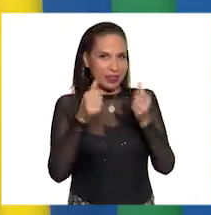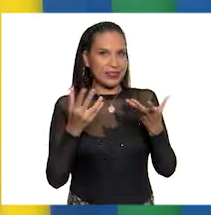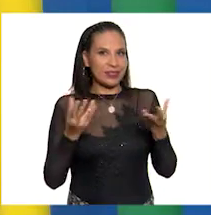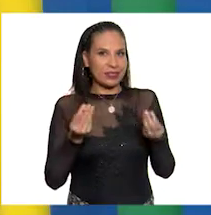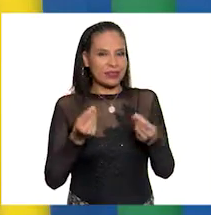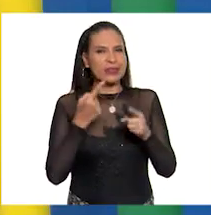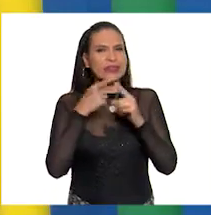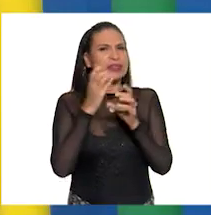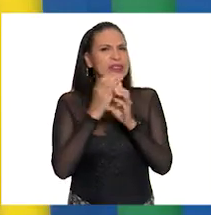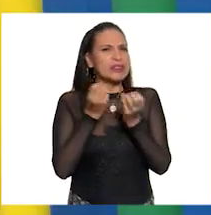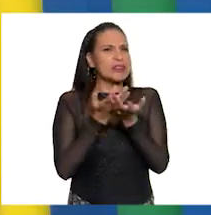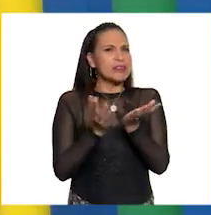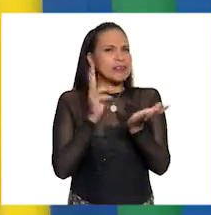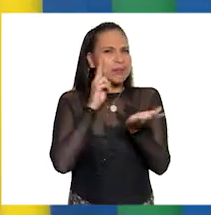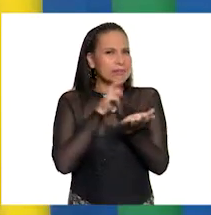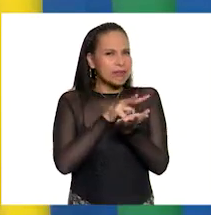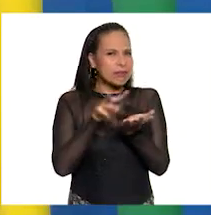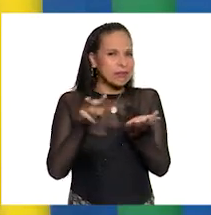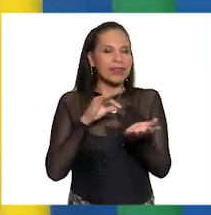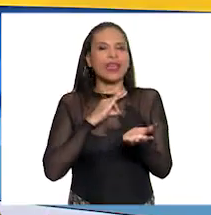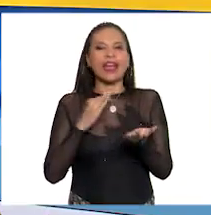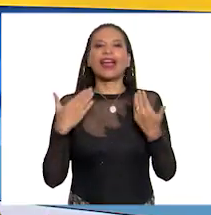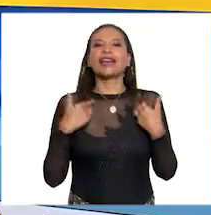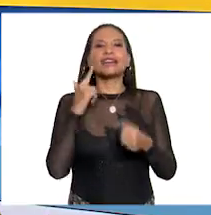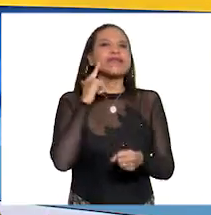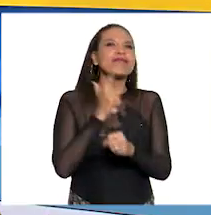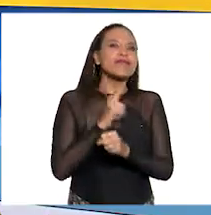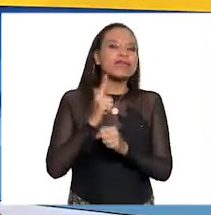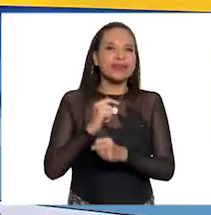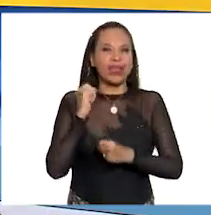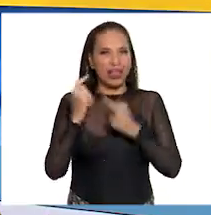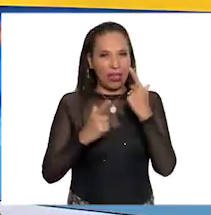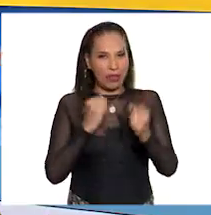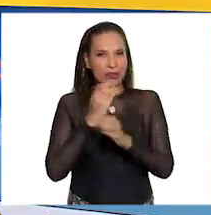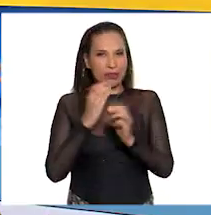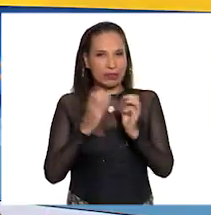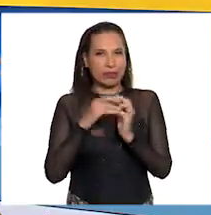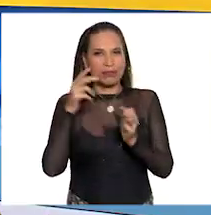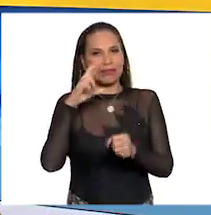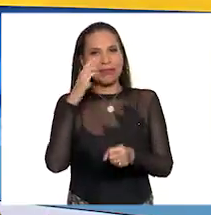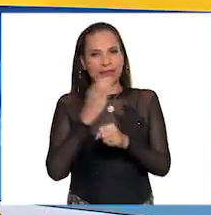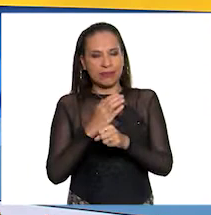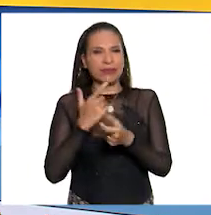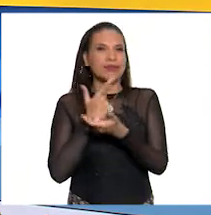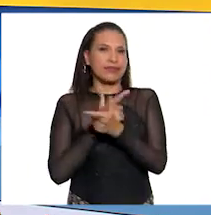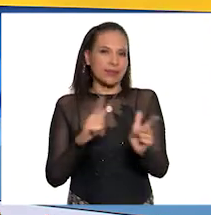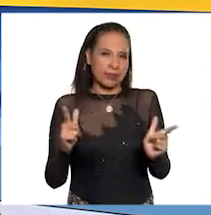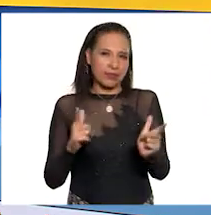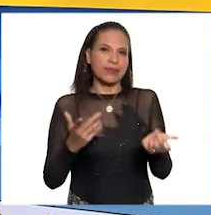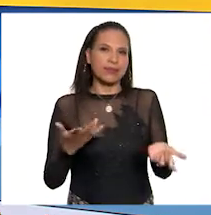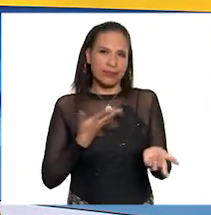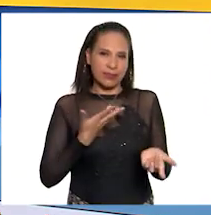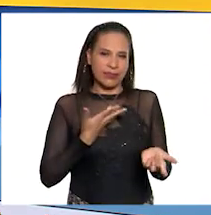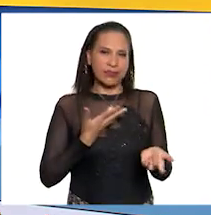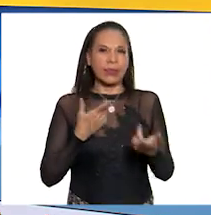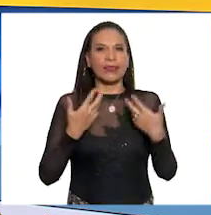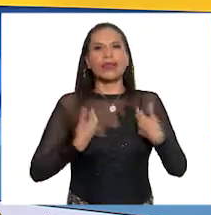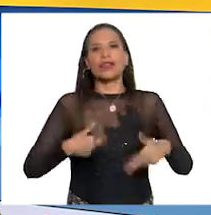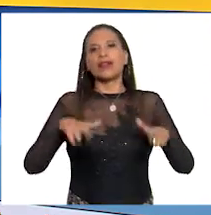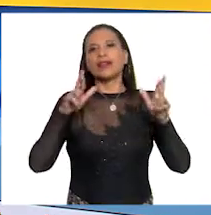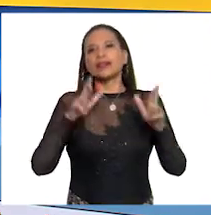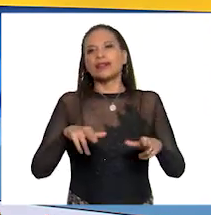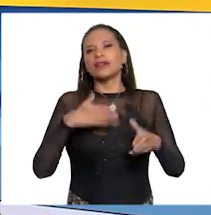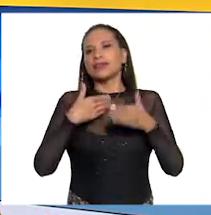atención a los detalles que se muestran para que puedan identificar algunos de los principios republicanos y libertarios, la representación